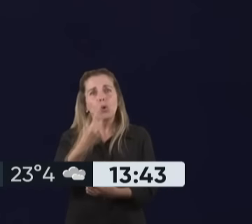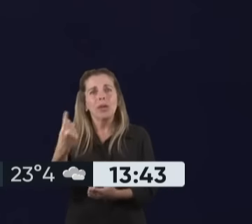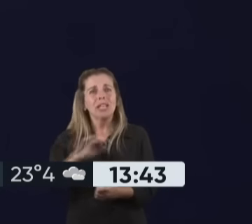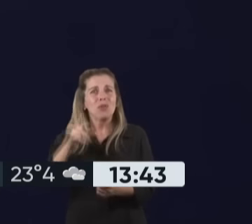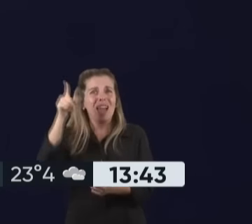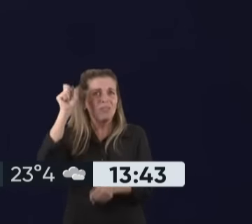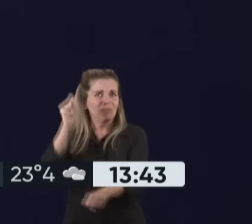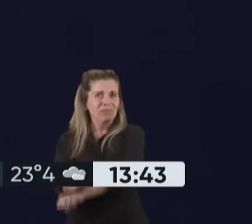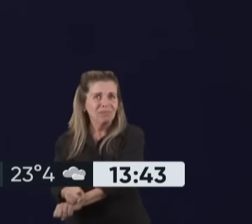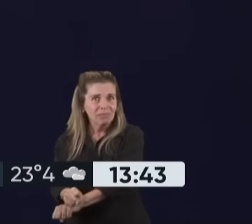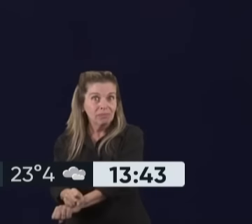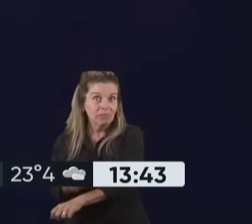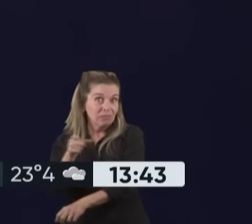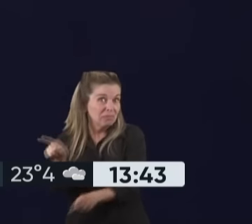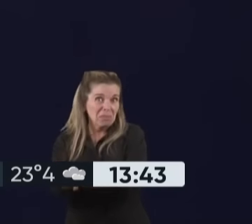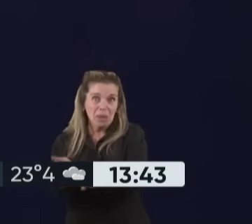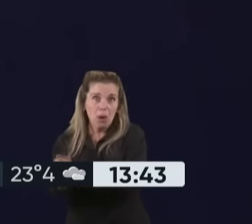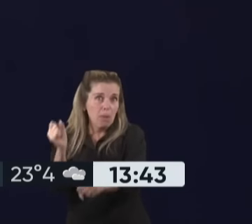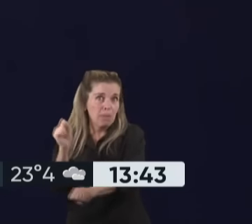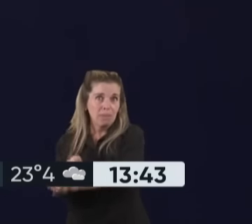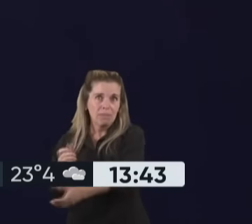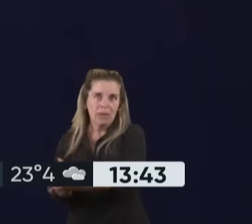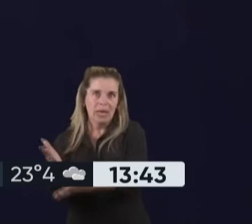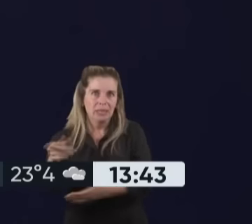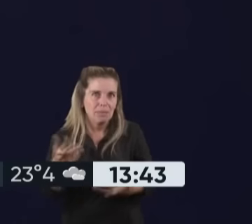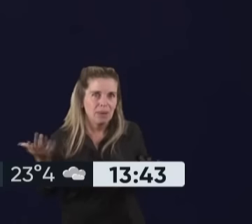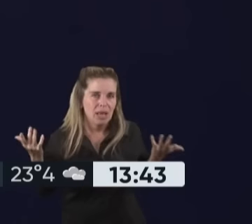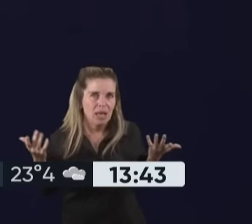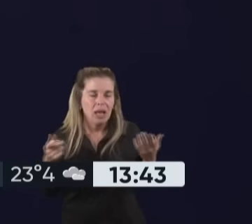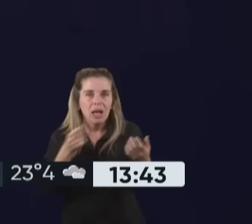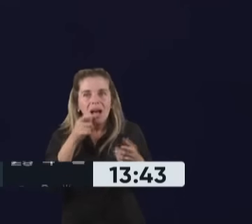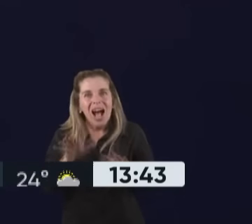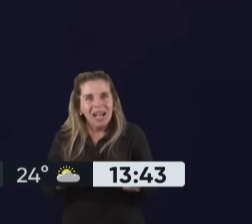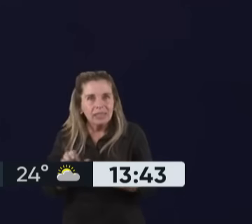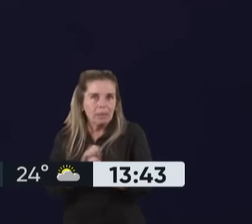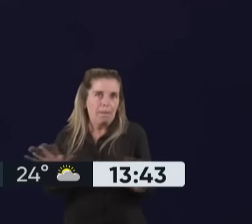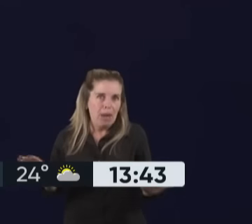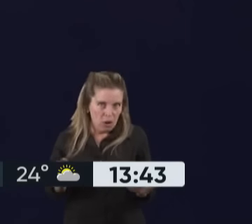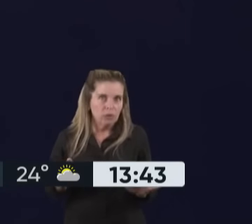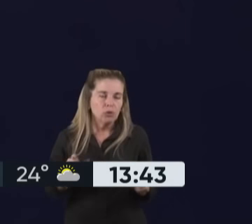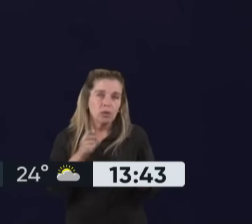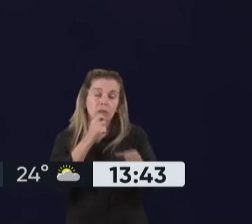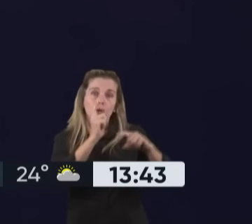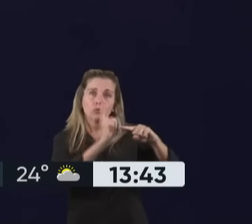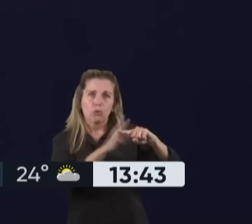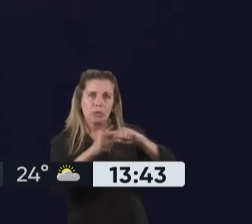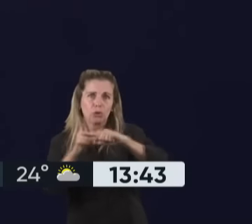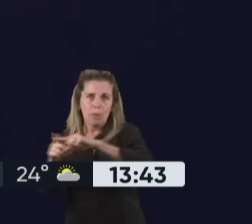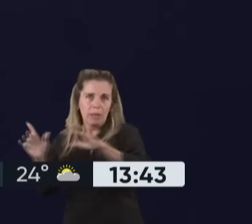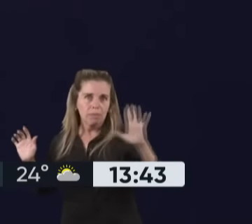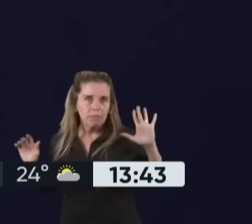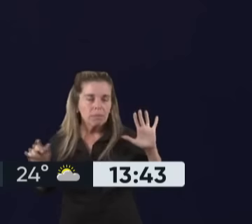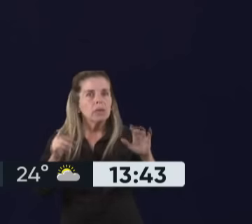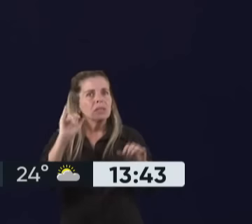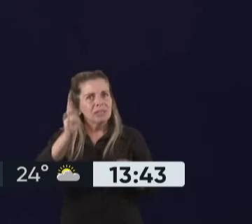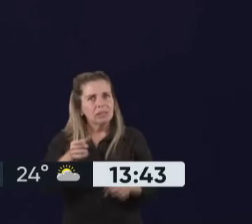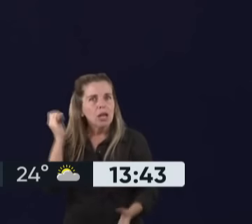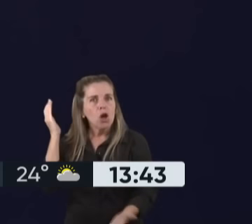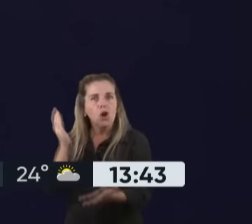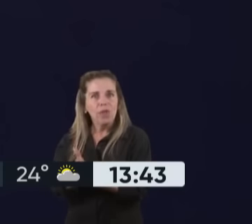perpetua. En este caso, esto se agrava. Así que la suma de la condena va a ser perpetua y